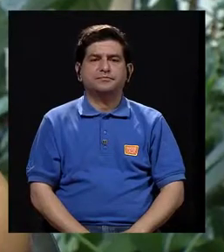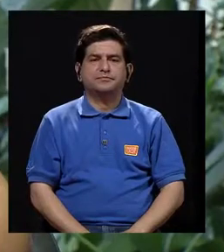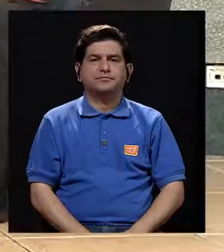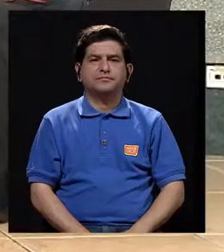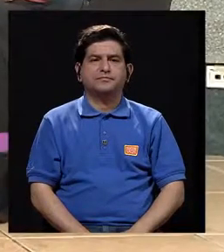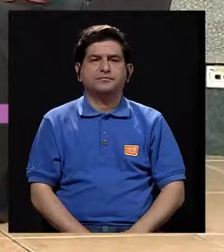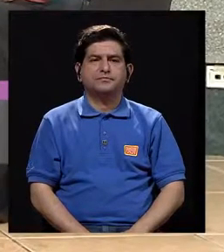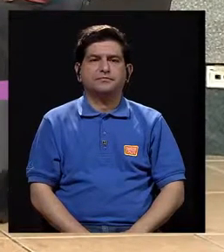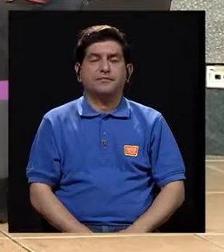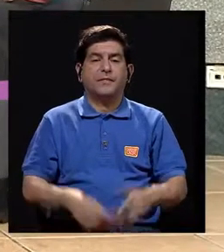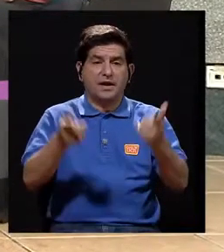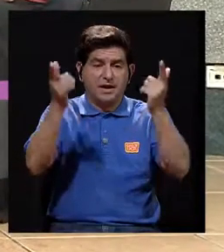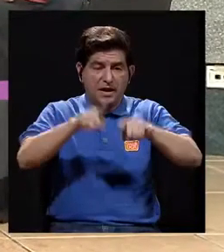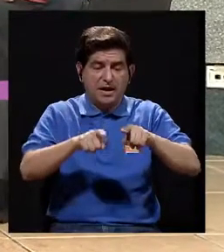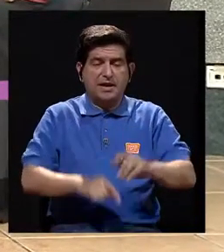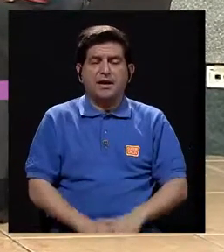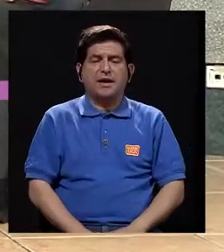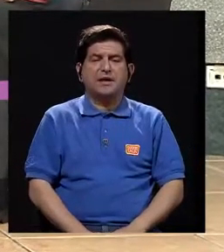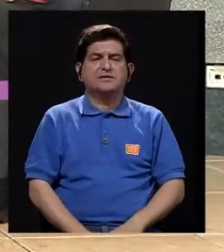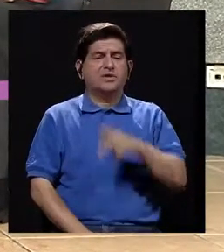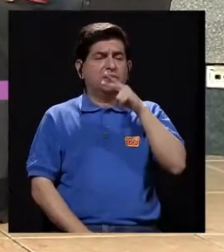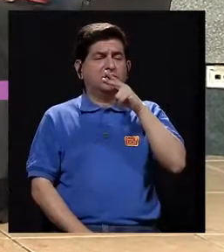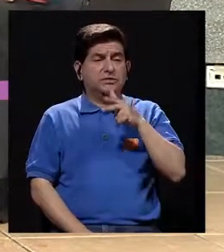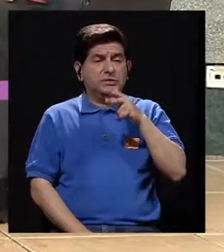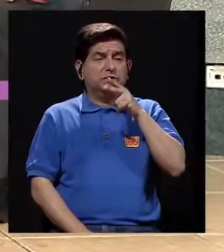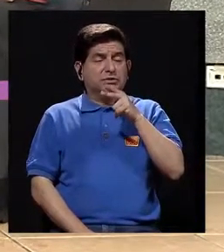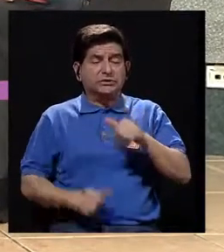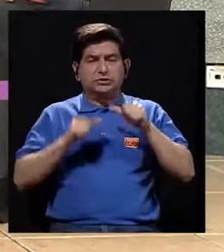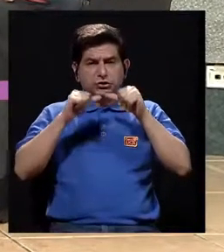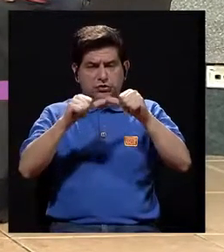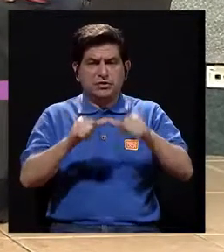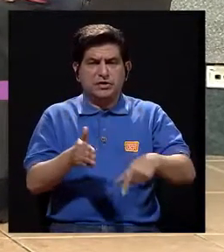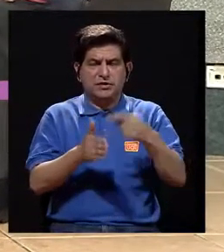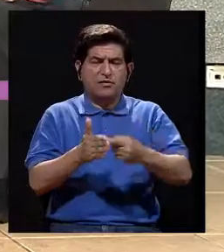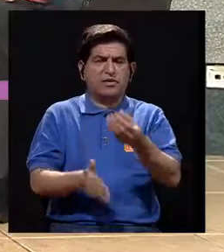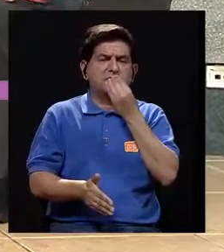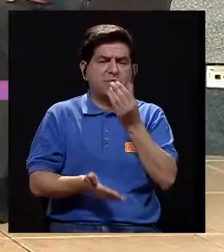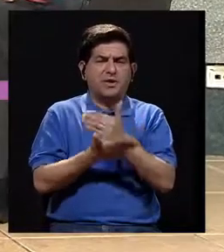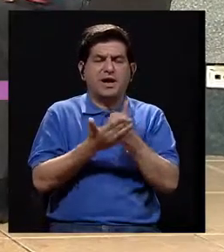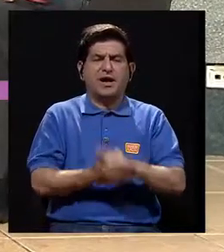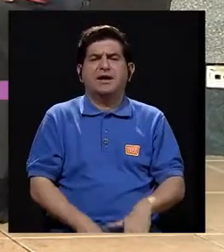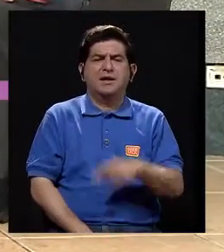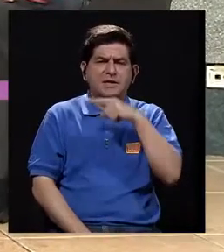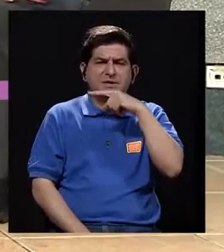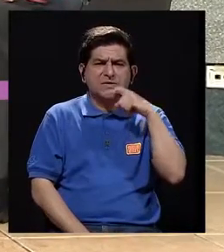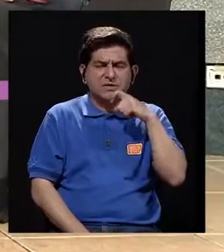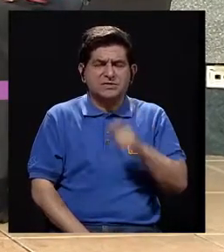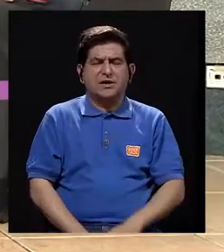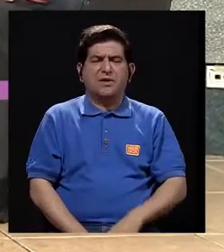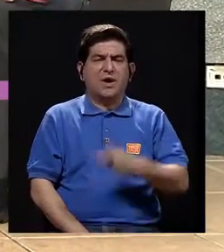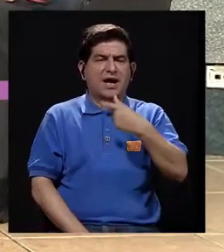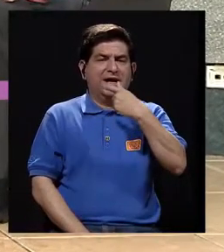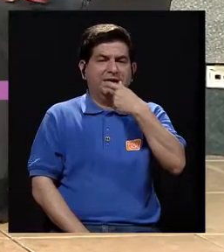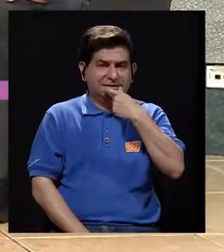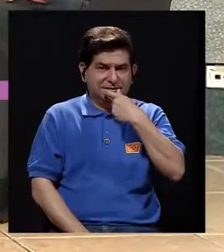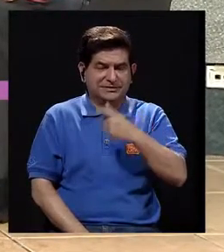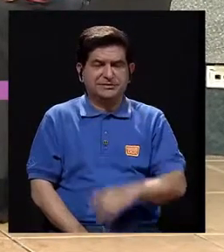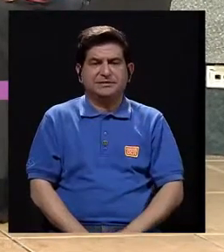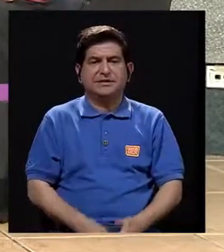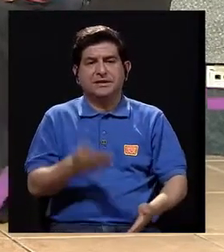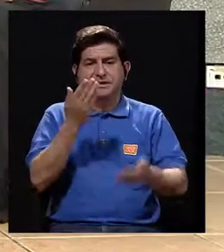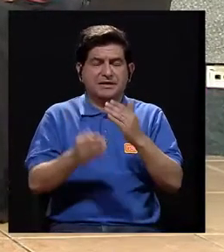parte. En el caso de las náuseas que son persistentes, nosotros les recomendamos a veces comer algo seco, algo como una galletita